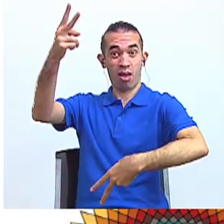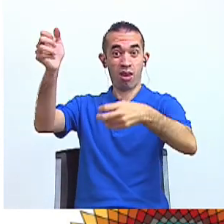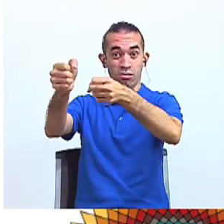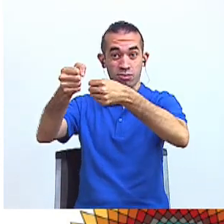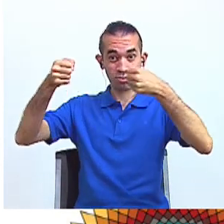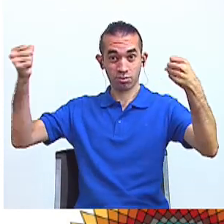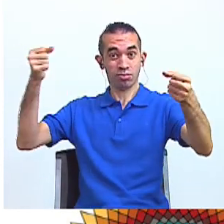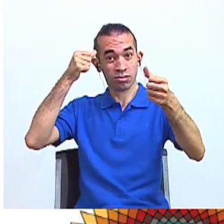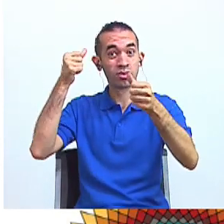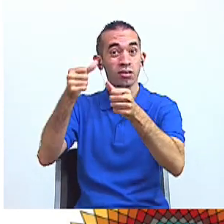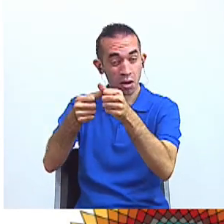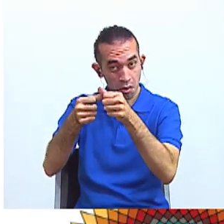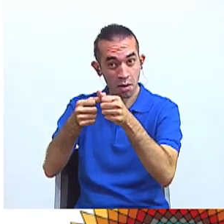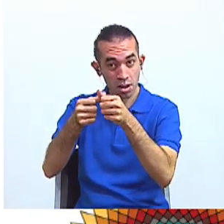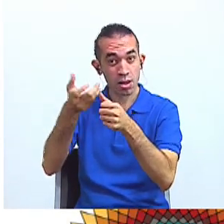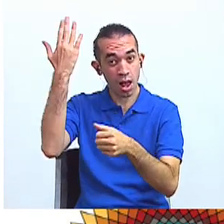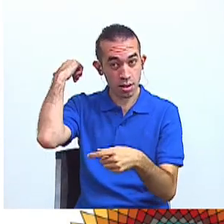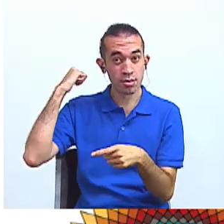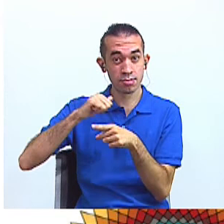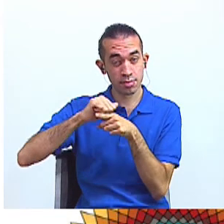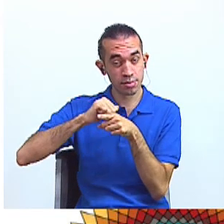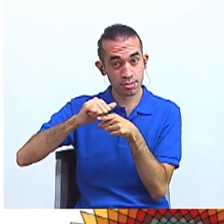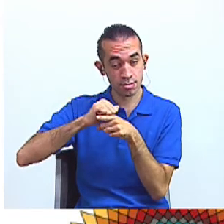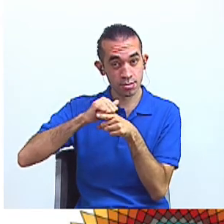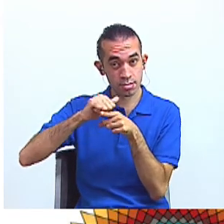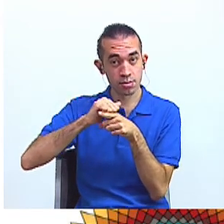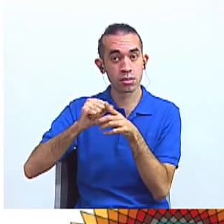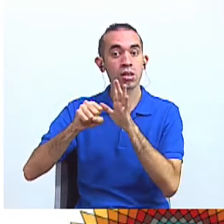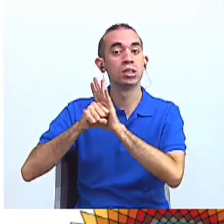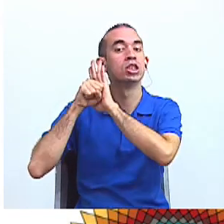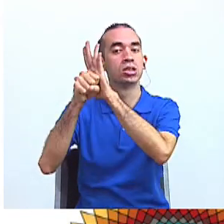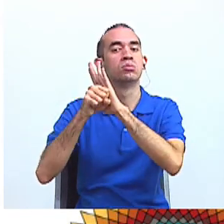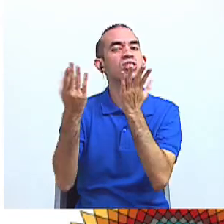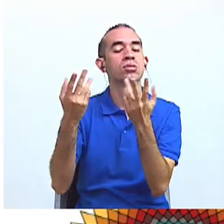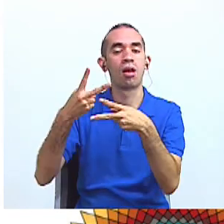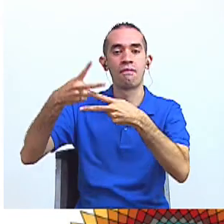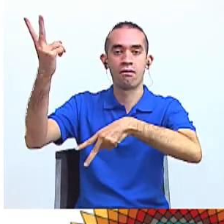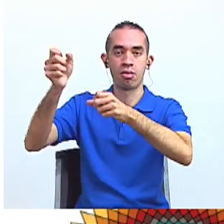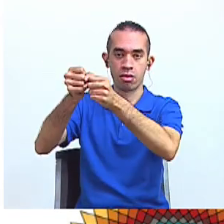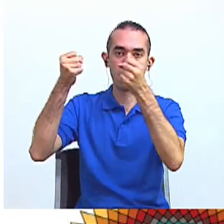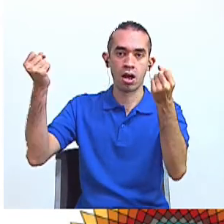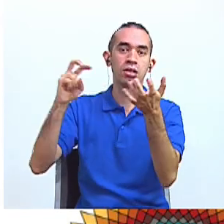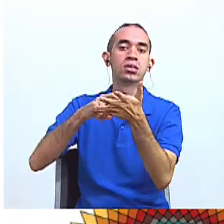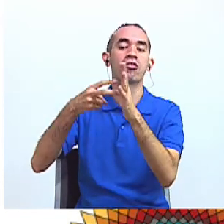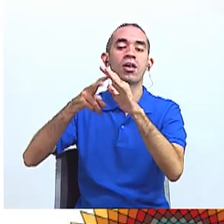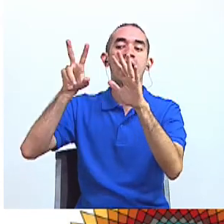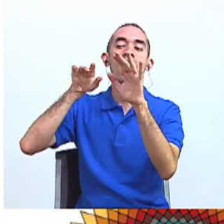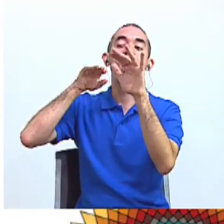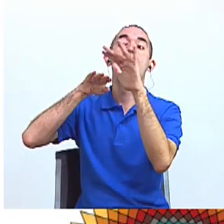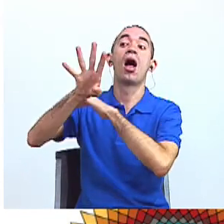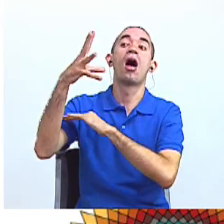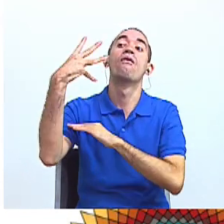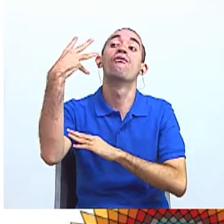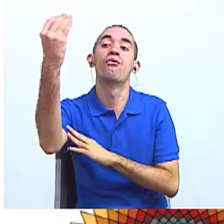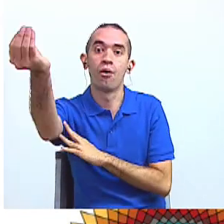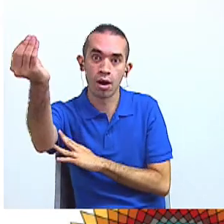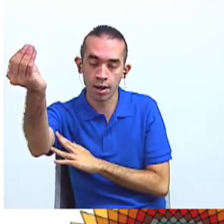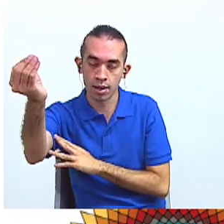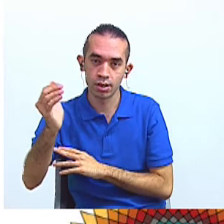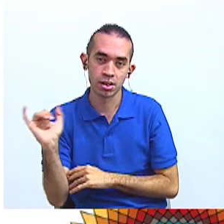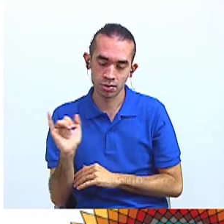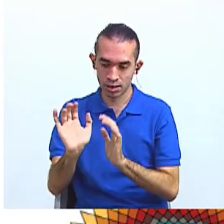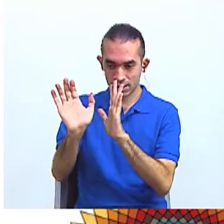el ejercicio que hicimos la semana anterior para simbolizar cómo la ventana nos conecta con el exterior? Igual ocurre con